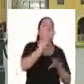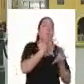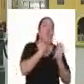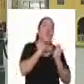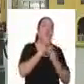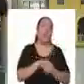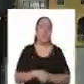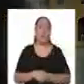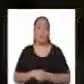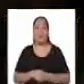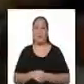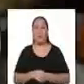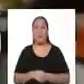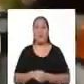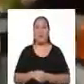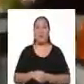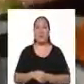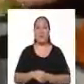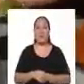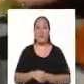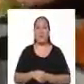apaga.